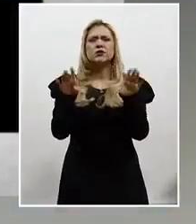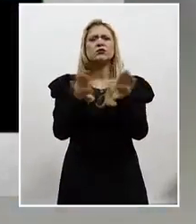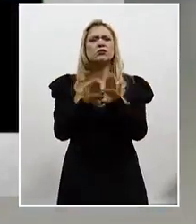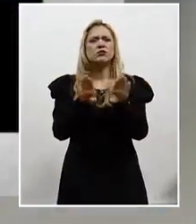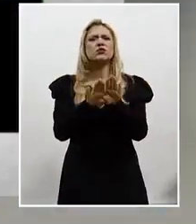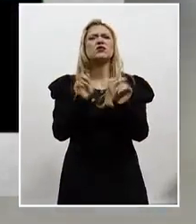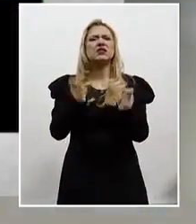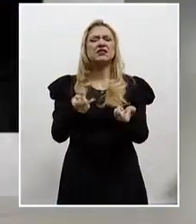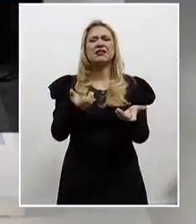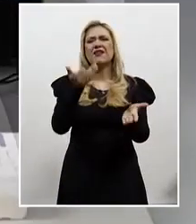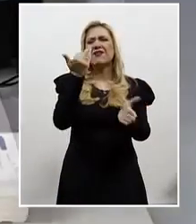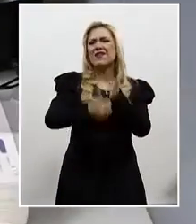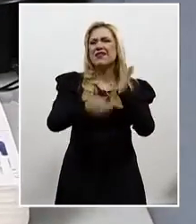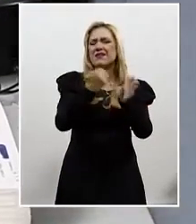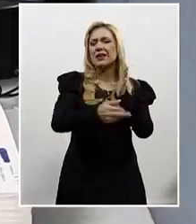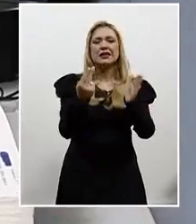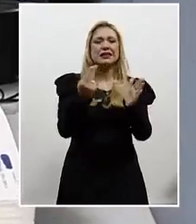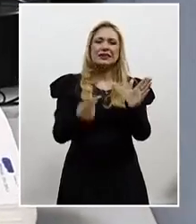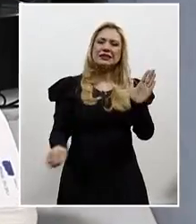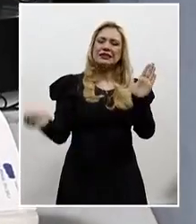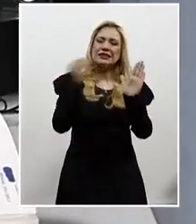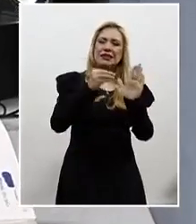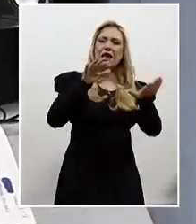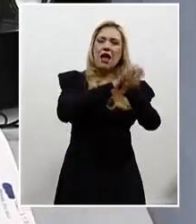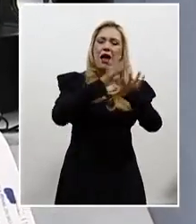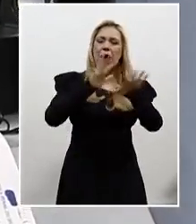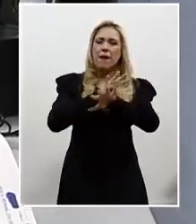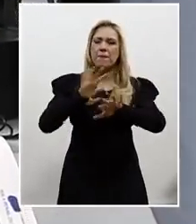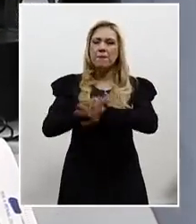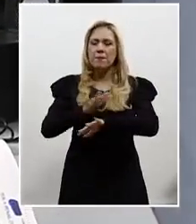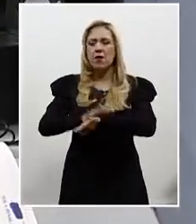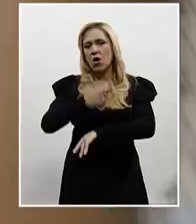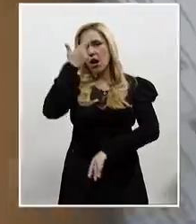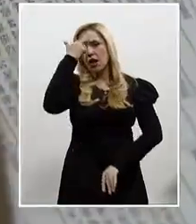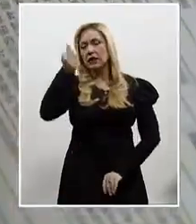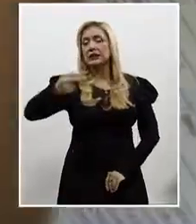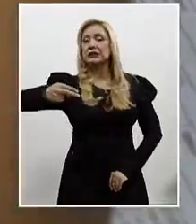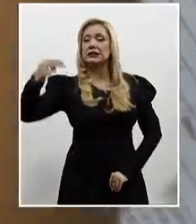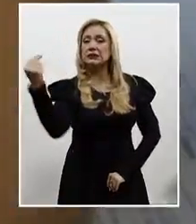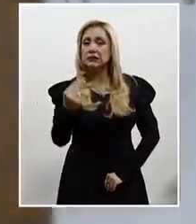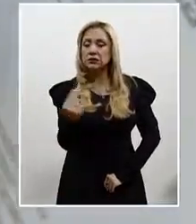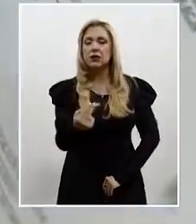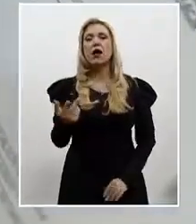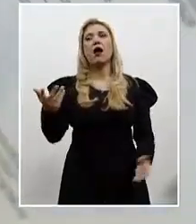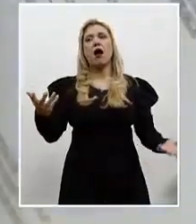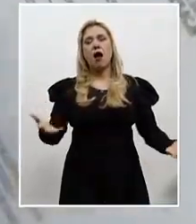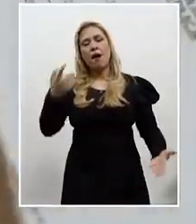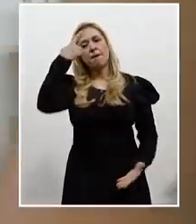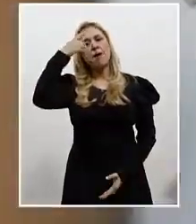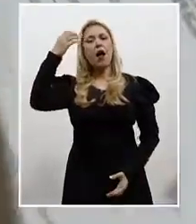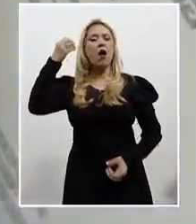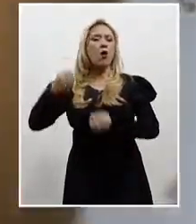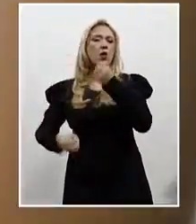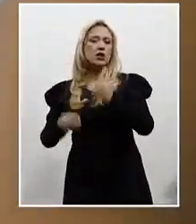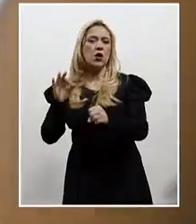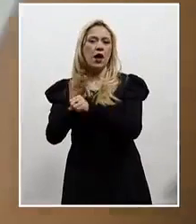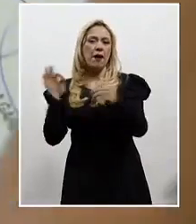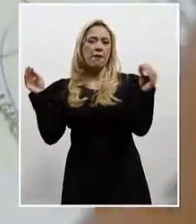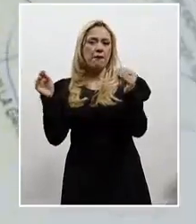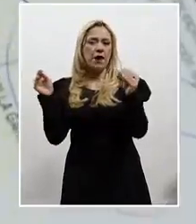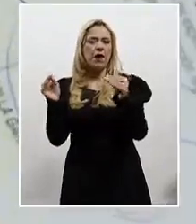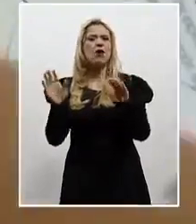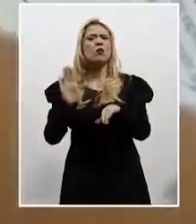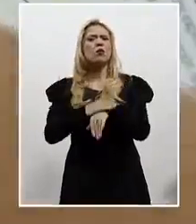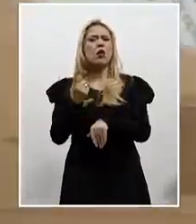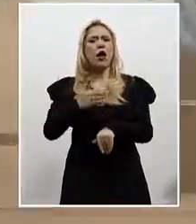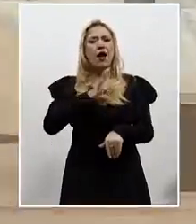de la queja deficiente. Explicaron que se trata de una institución procesal que equilibra el juicio de amparo en favor de determinados